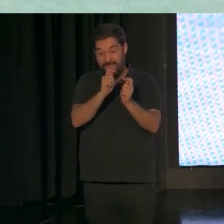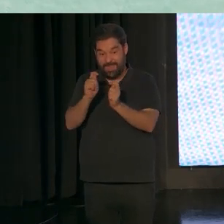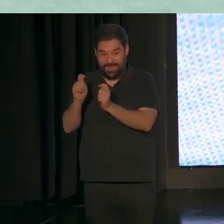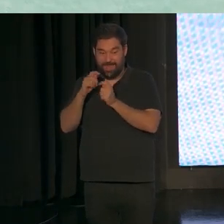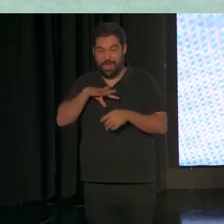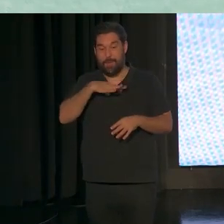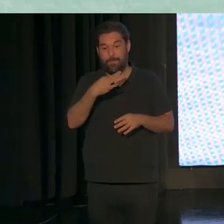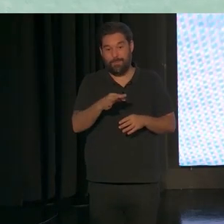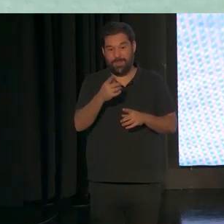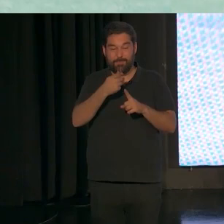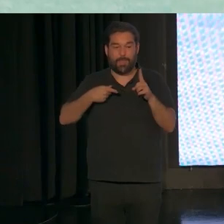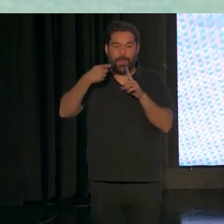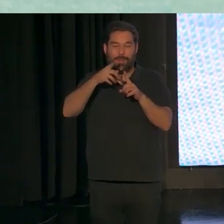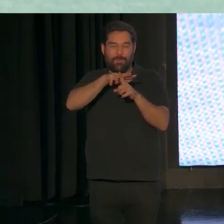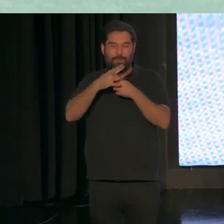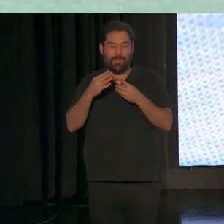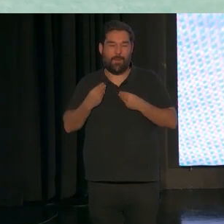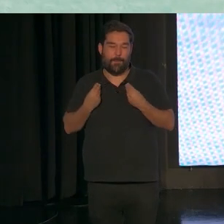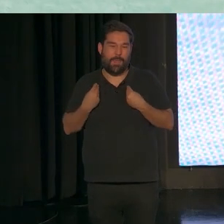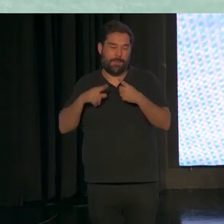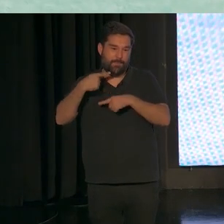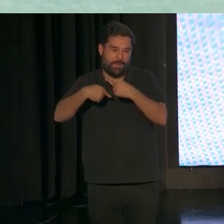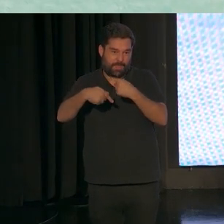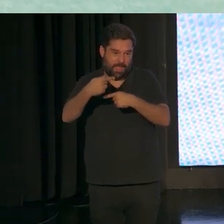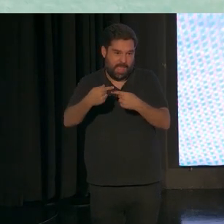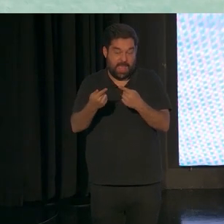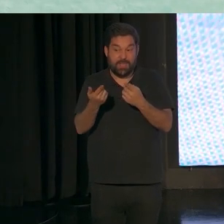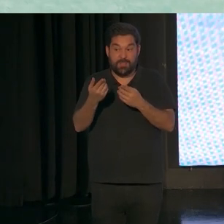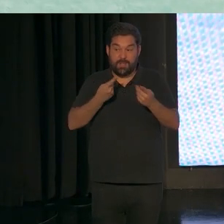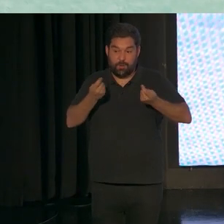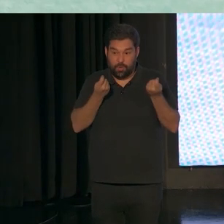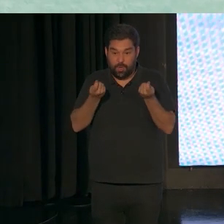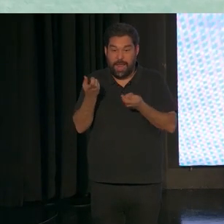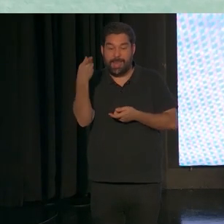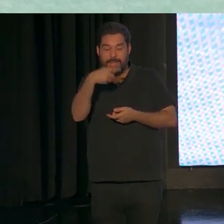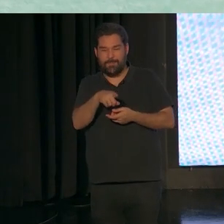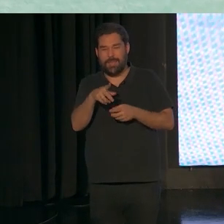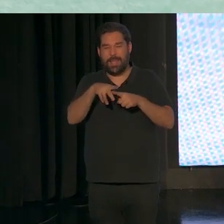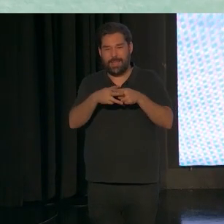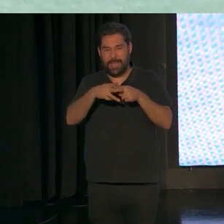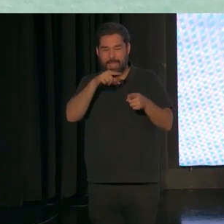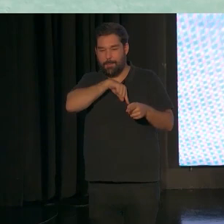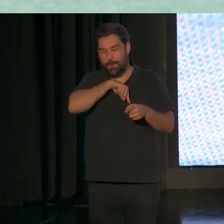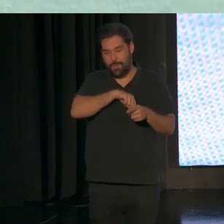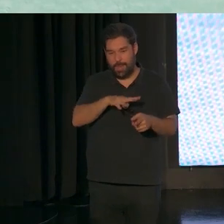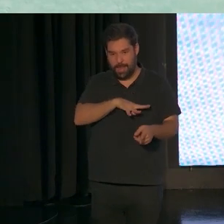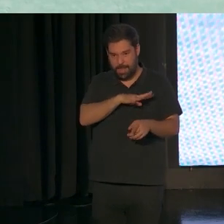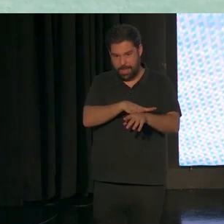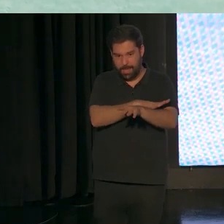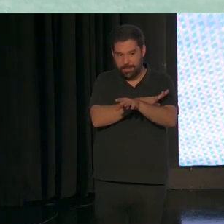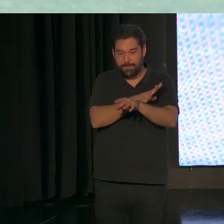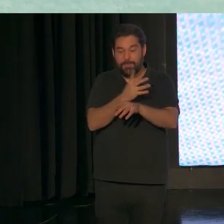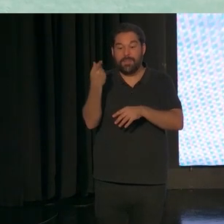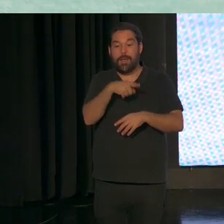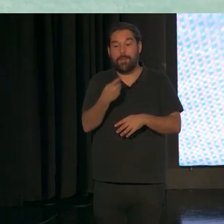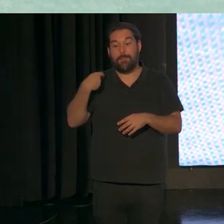situación en el día a día de sus pequeños incluso también esas herramientas a nivel emocional Por otra parte son los profesionales sois Los profesionales